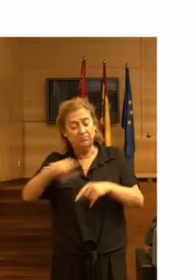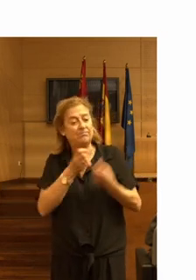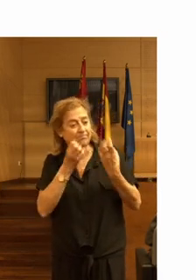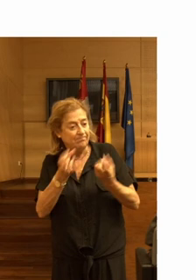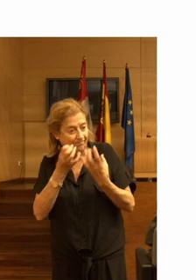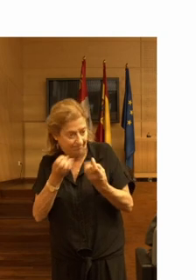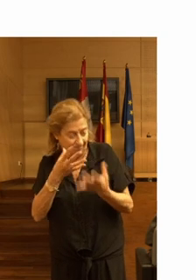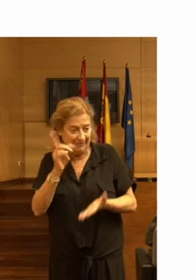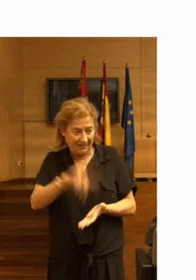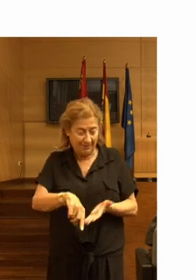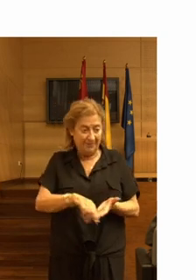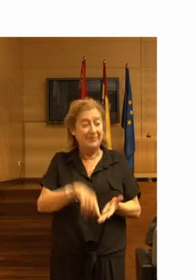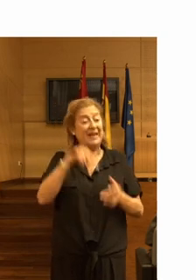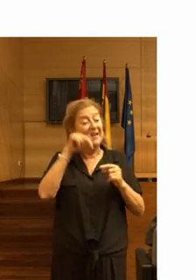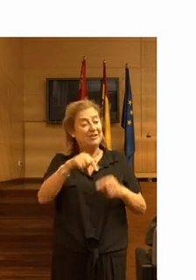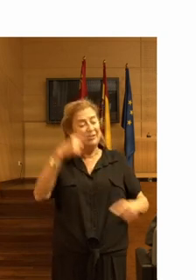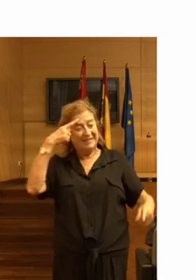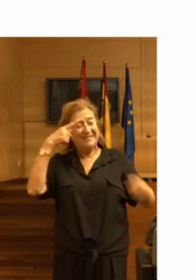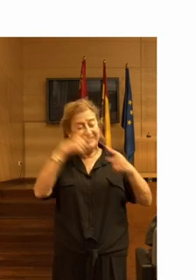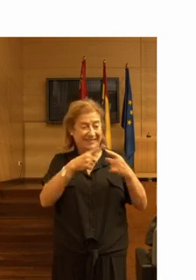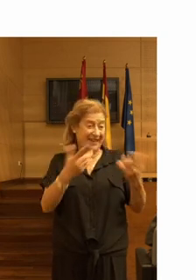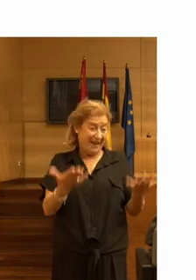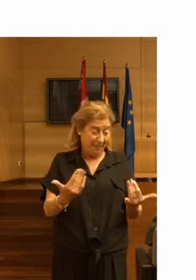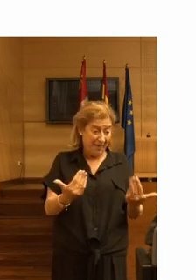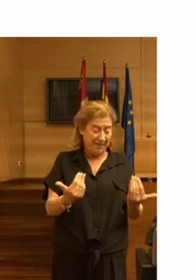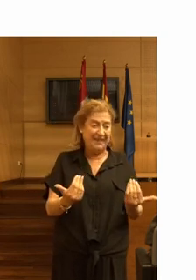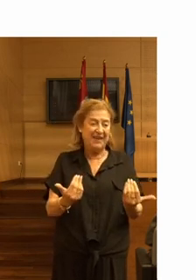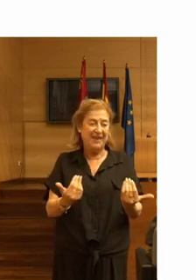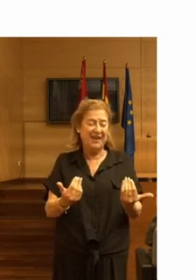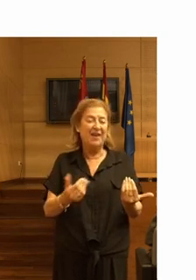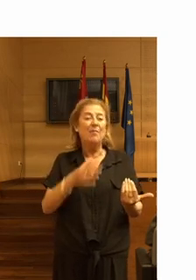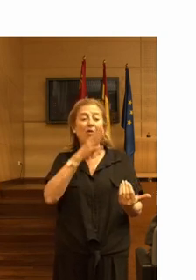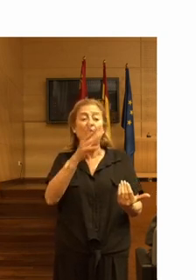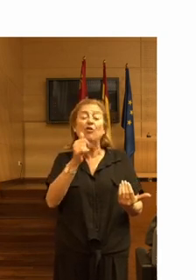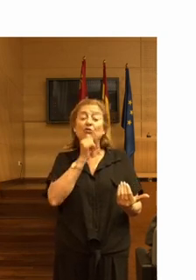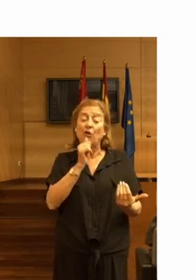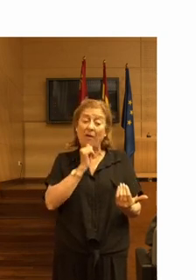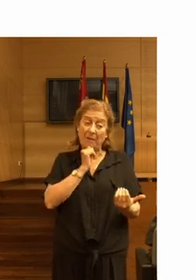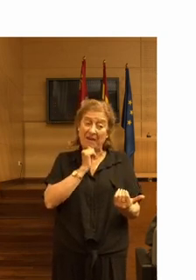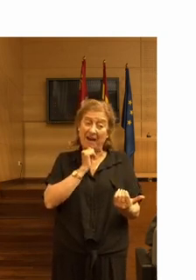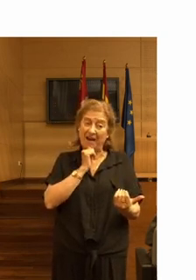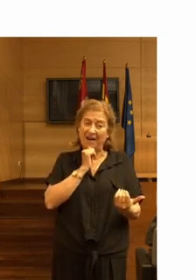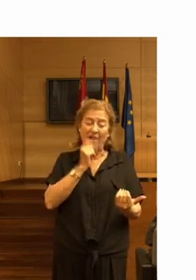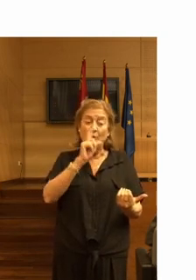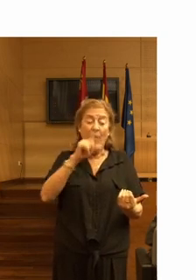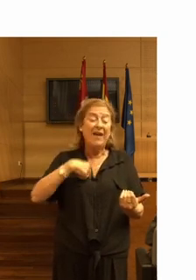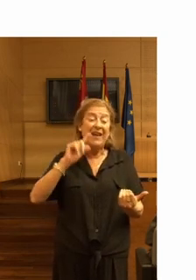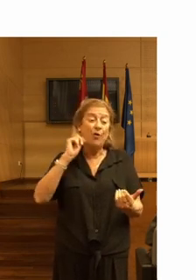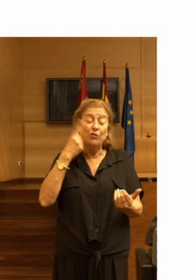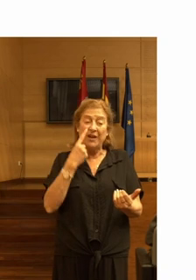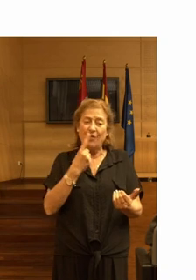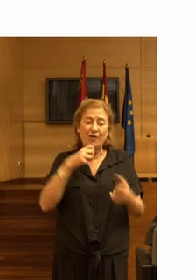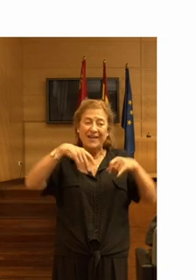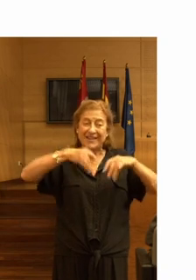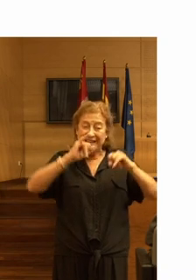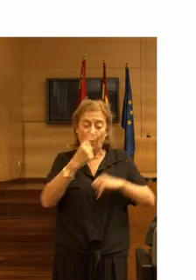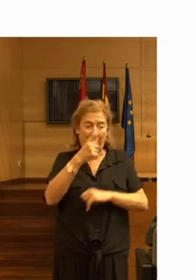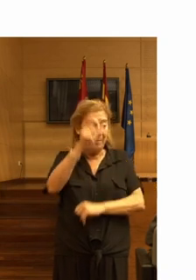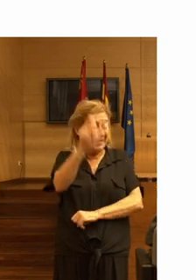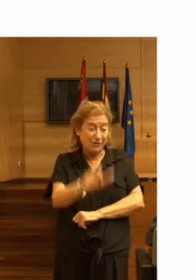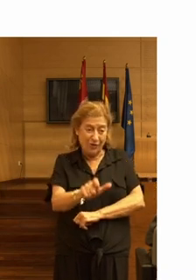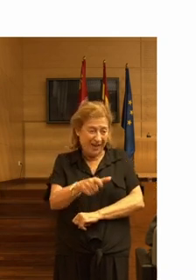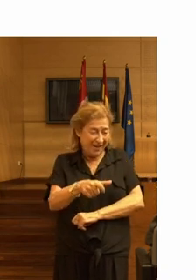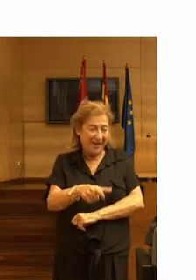¿no? En esto incidir muy rápidamente. Que todavía no me he encontrado un solo personal, una